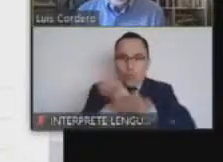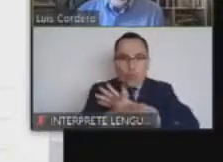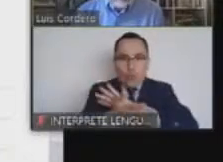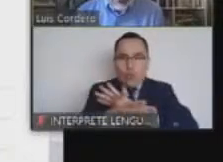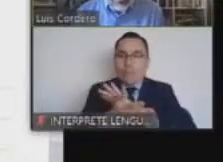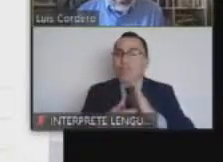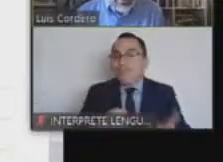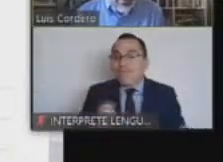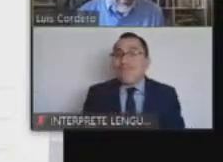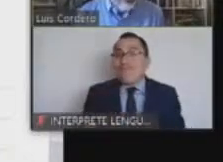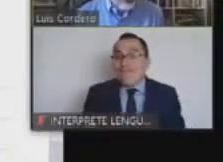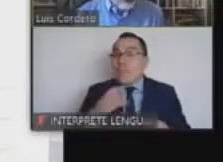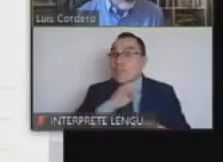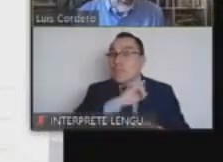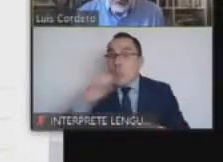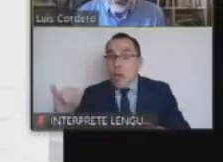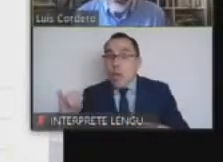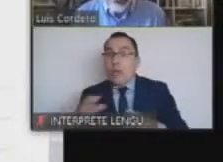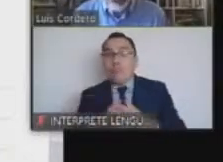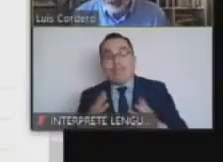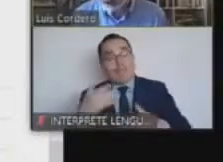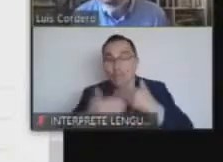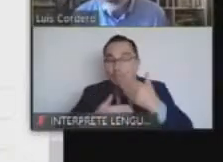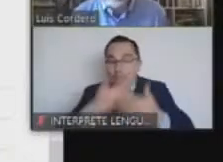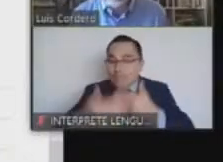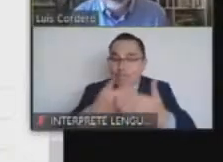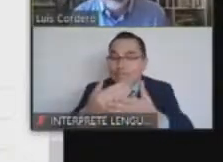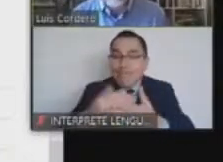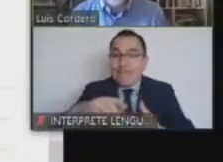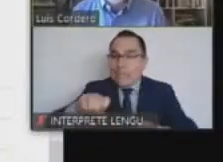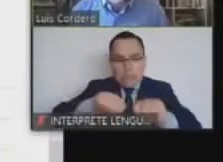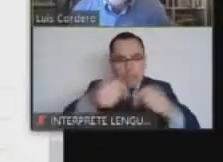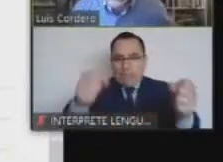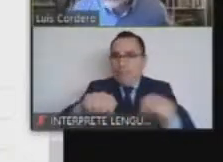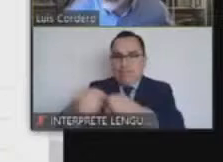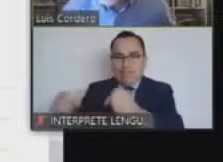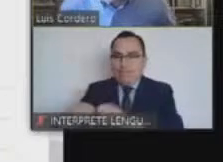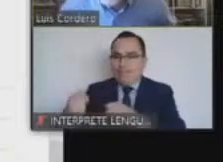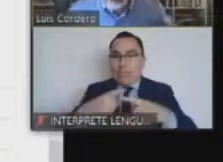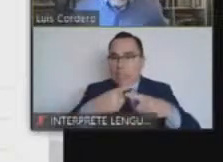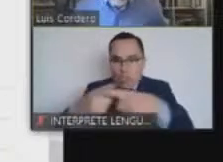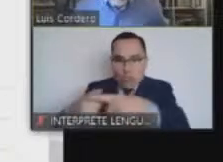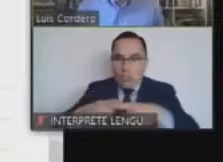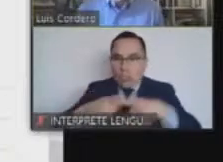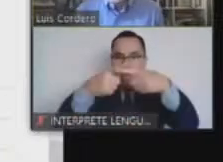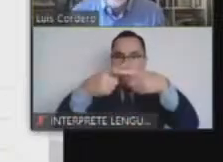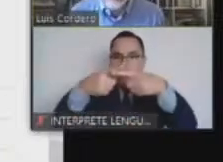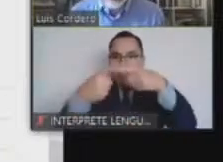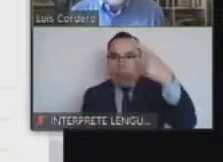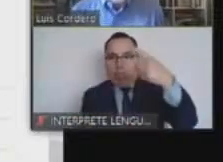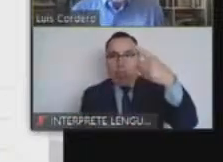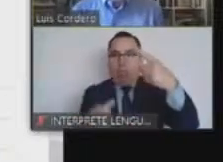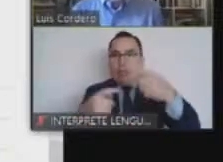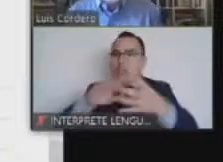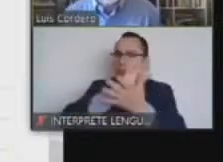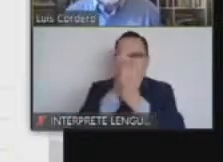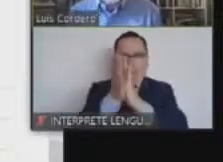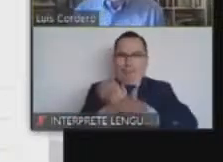la corrupción al final del día supone que destroza la sociedad en su conjunto, no deja